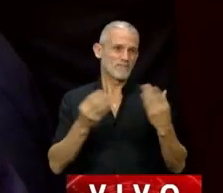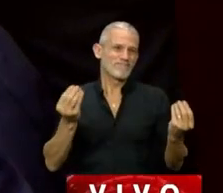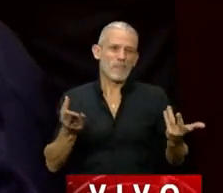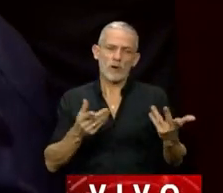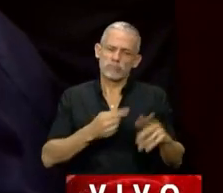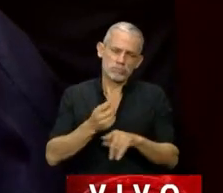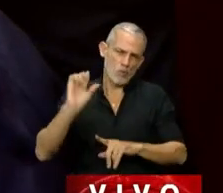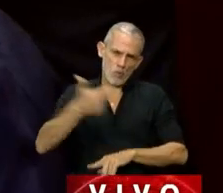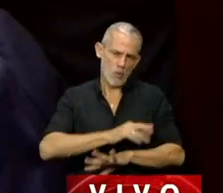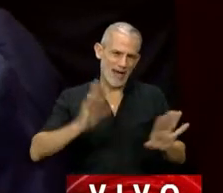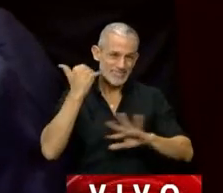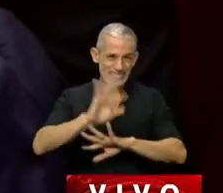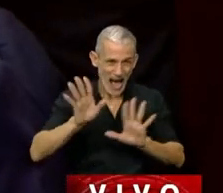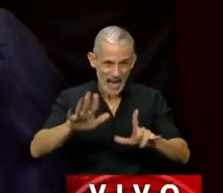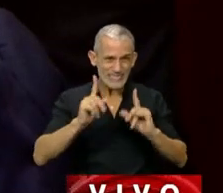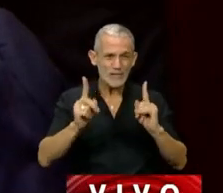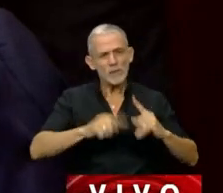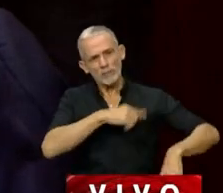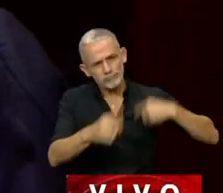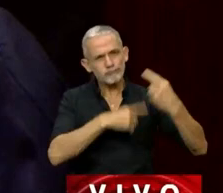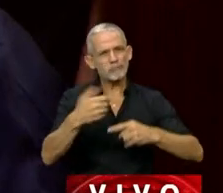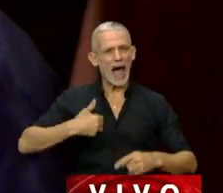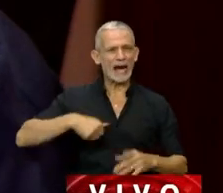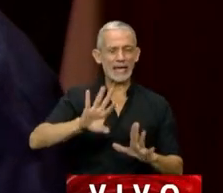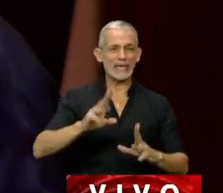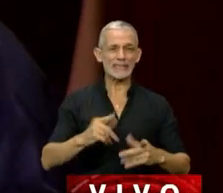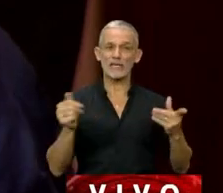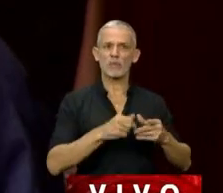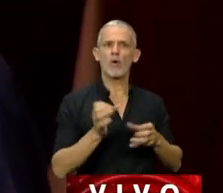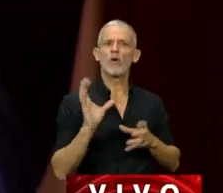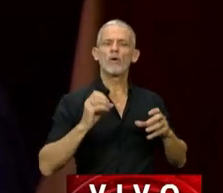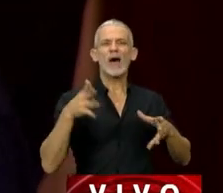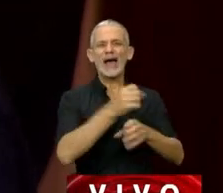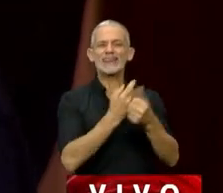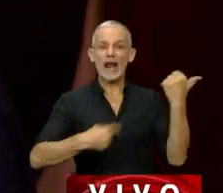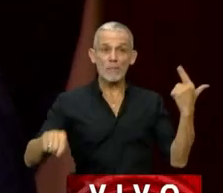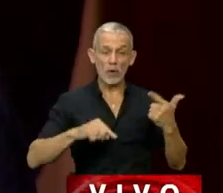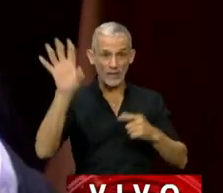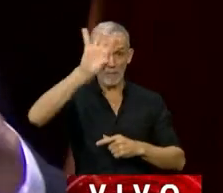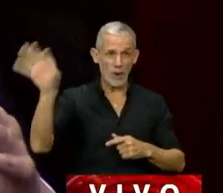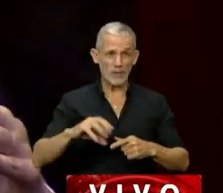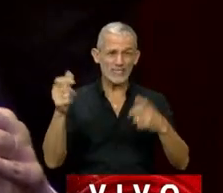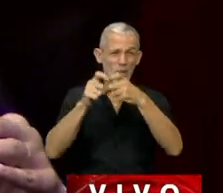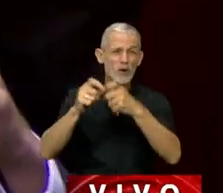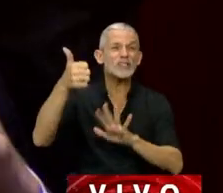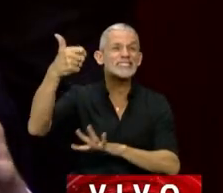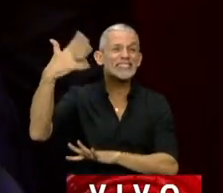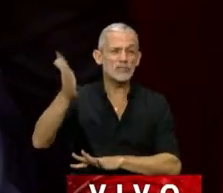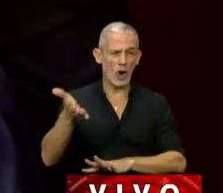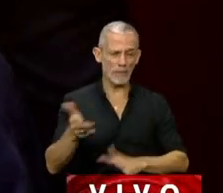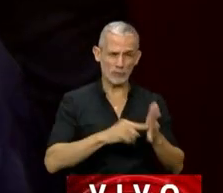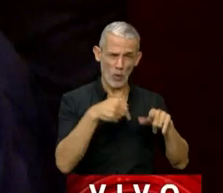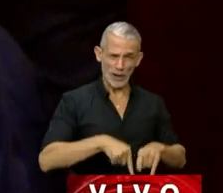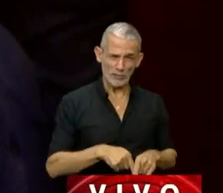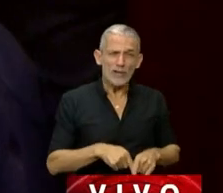no puede seguir sucediendo lo que viene sucediendo en la Argentina, donde la mayoría de las provincias tenemos un boleto a 65 pesos